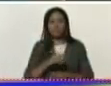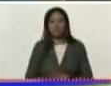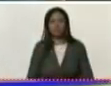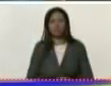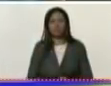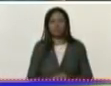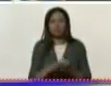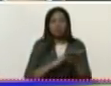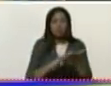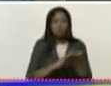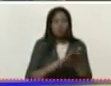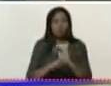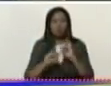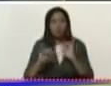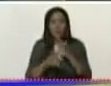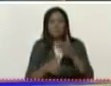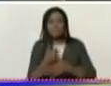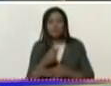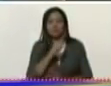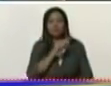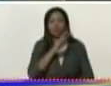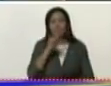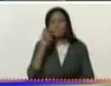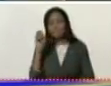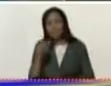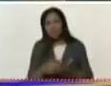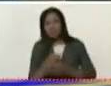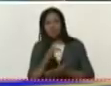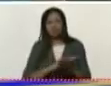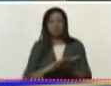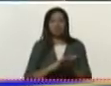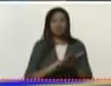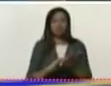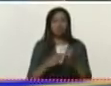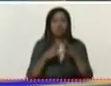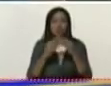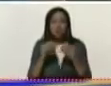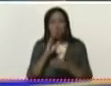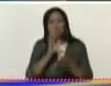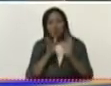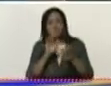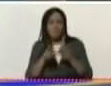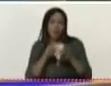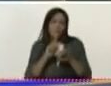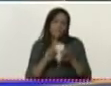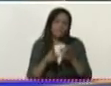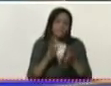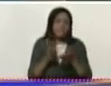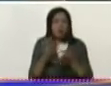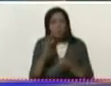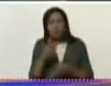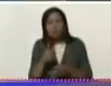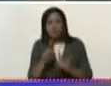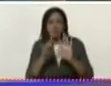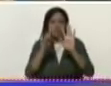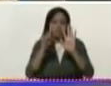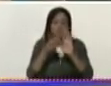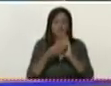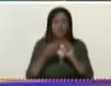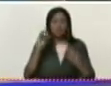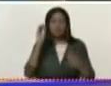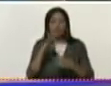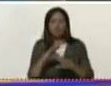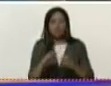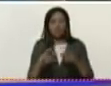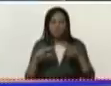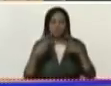Fueron recuperados en su inmensa mayoría, de 120 fusiles, fueron recuperados casi todos. De 6 lanzagranadas, muy